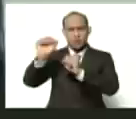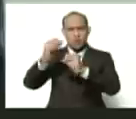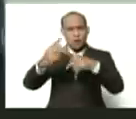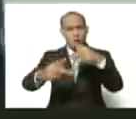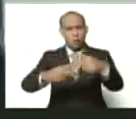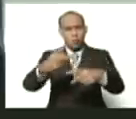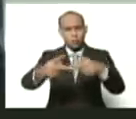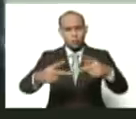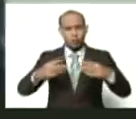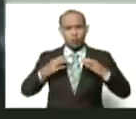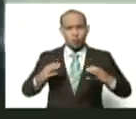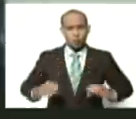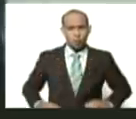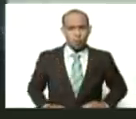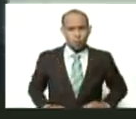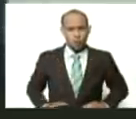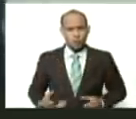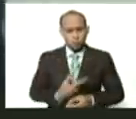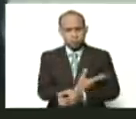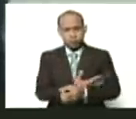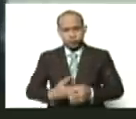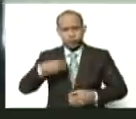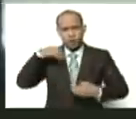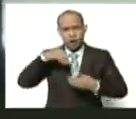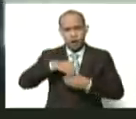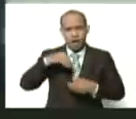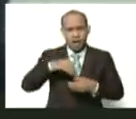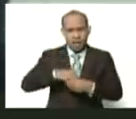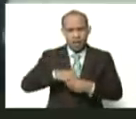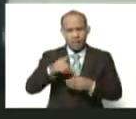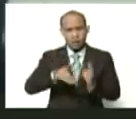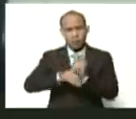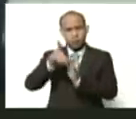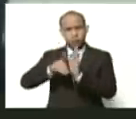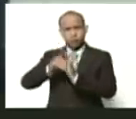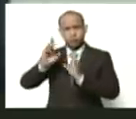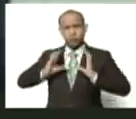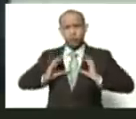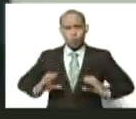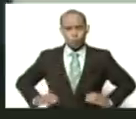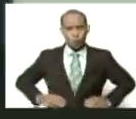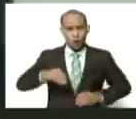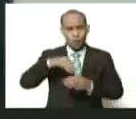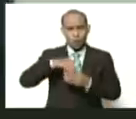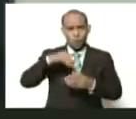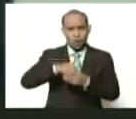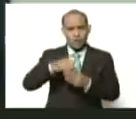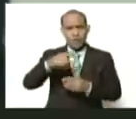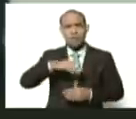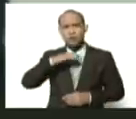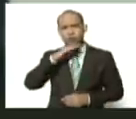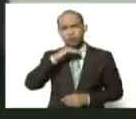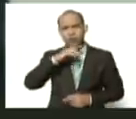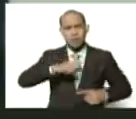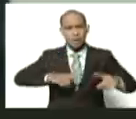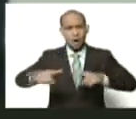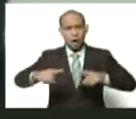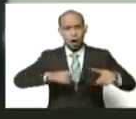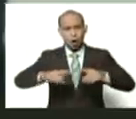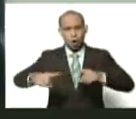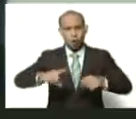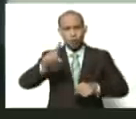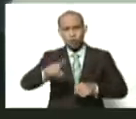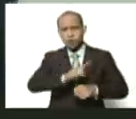anticuerpos y si la respuesta celular, que es la respuesta de memoria desarrollada por los linfocitos T, es suficiente para controlar la tasa